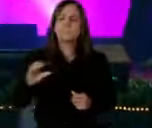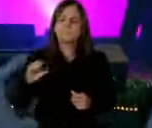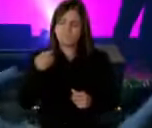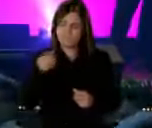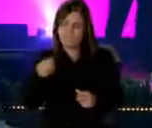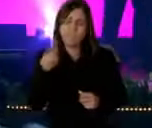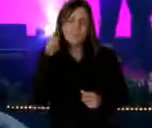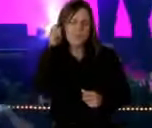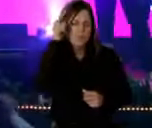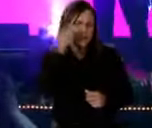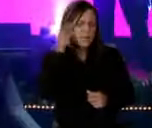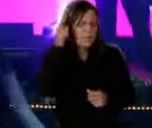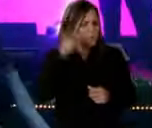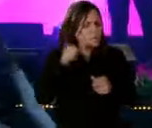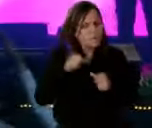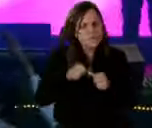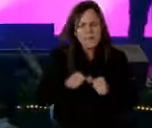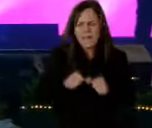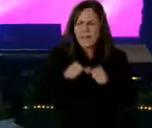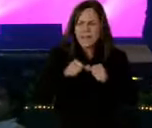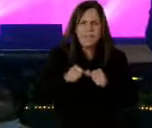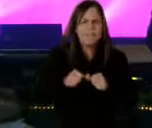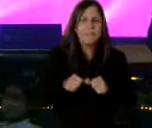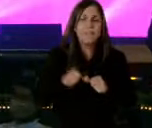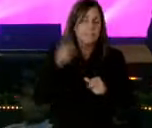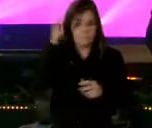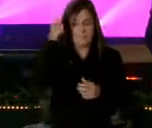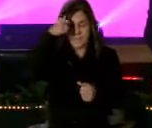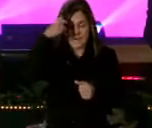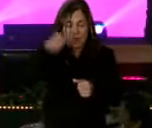es recuerdo constante